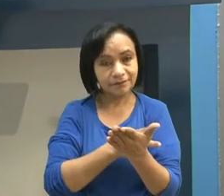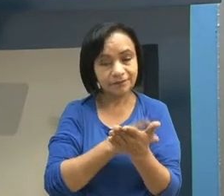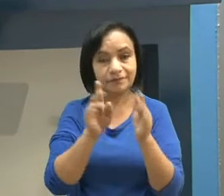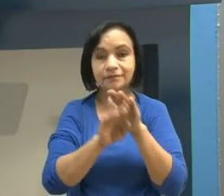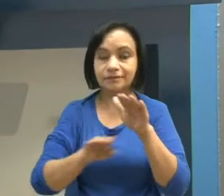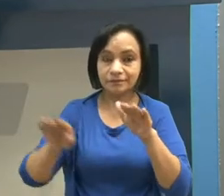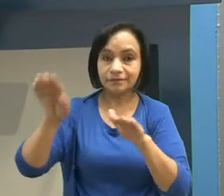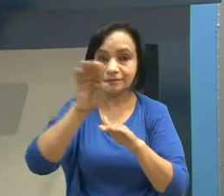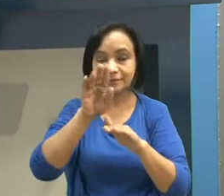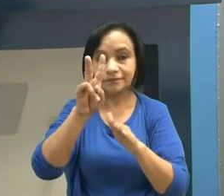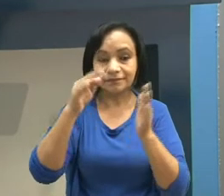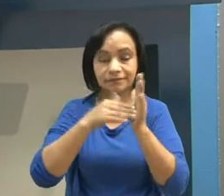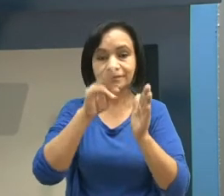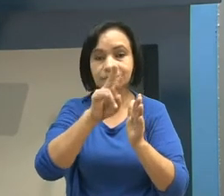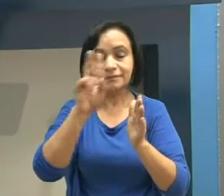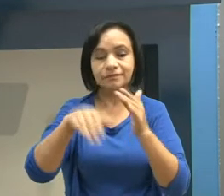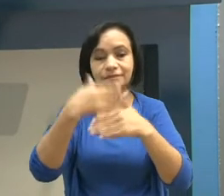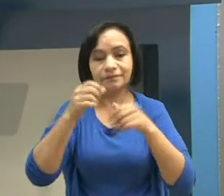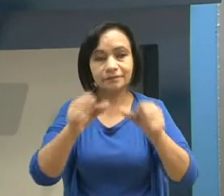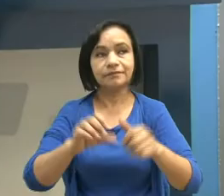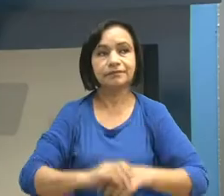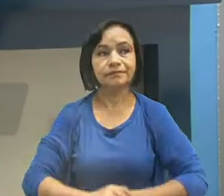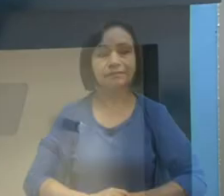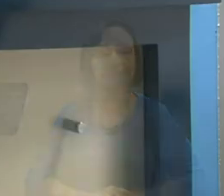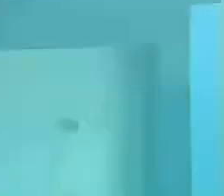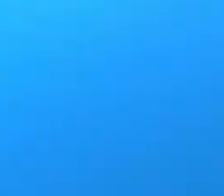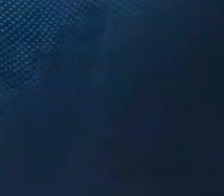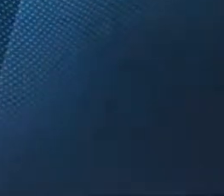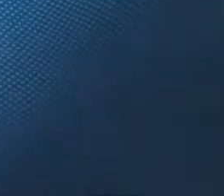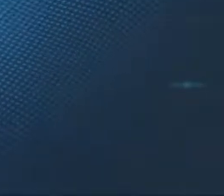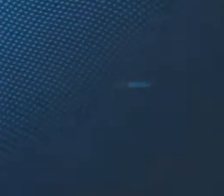21 proyectos más sí. para este 2022. Breve pausa y ya volvemos.